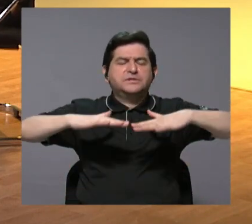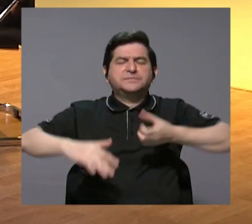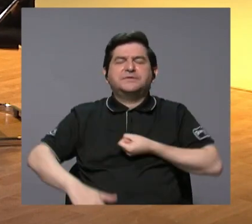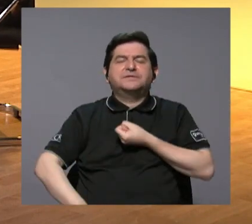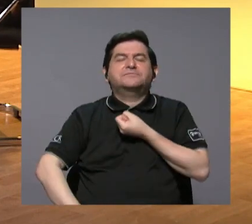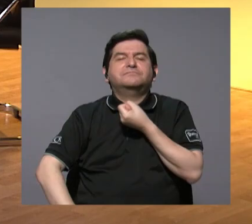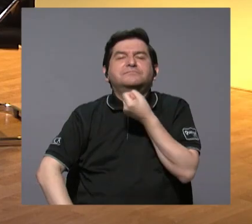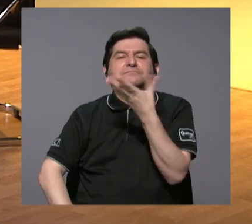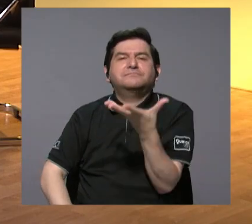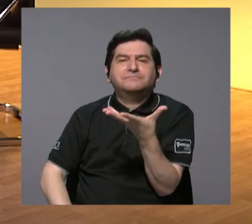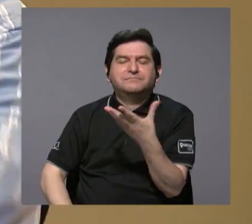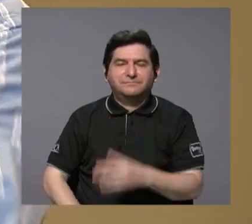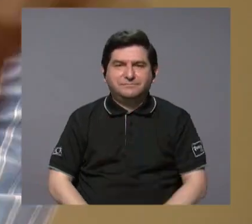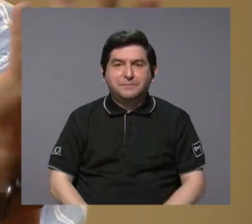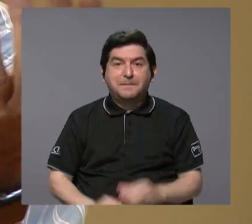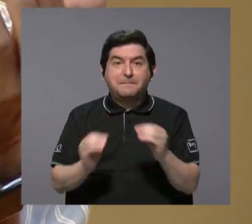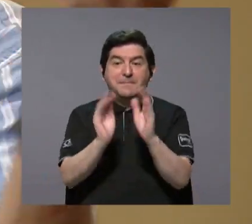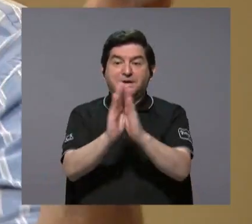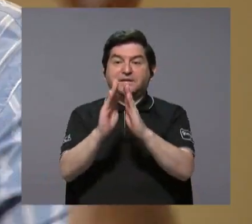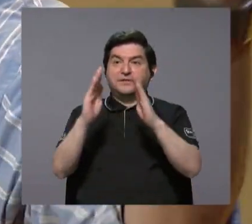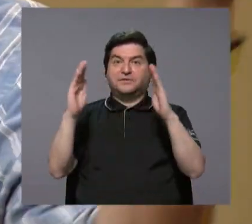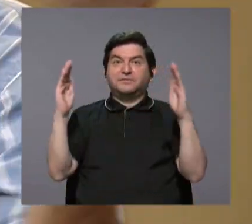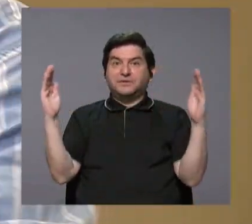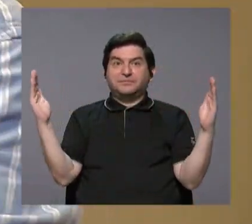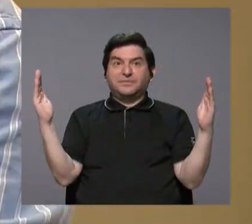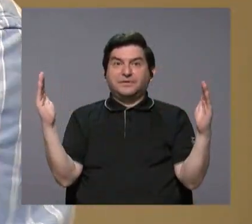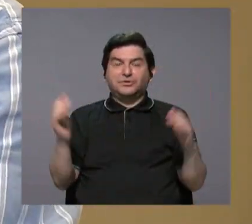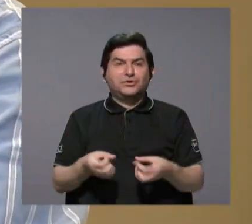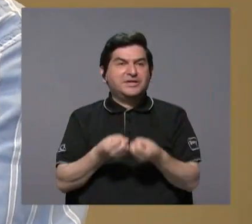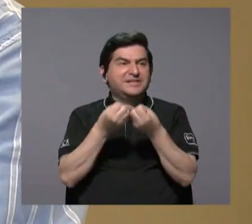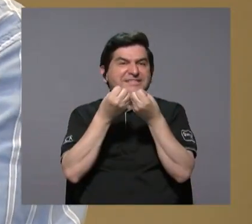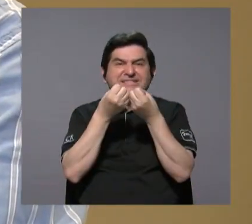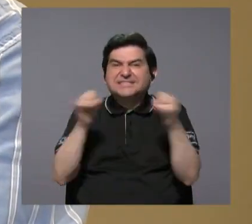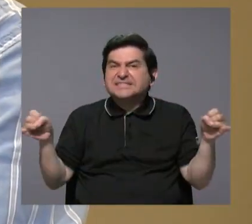expresarse, mucho más amplio, es más, ilimitado,